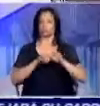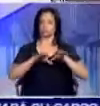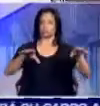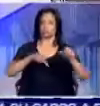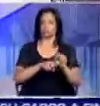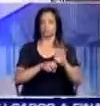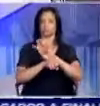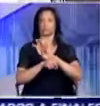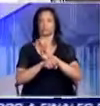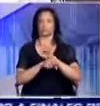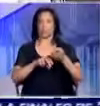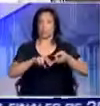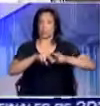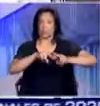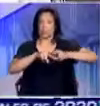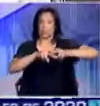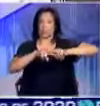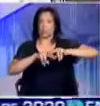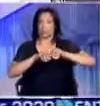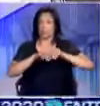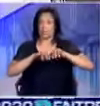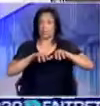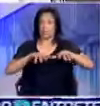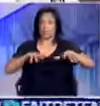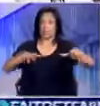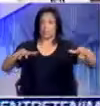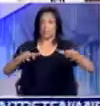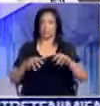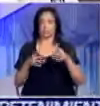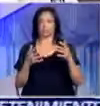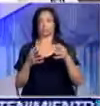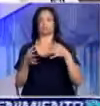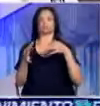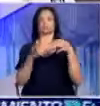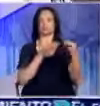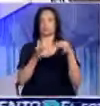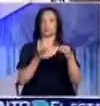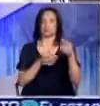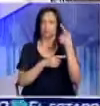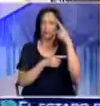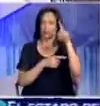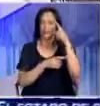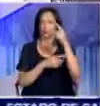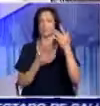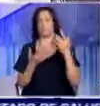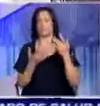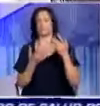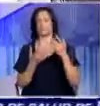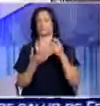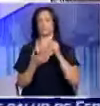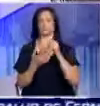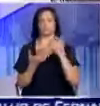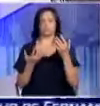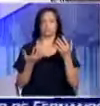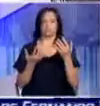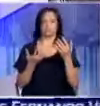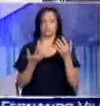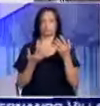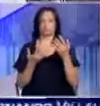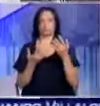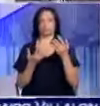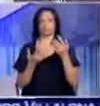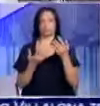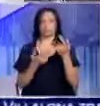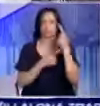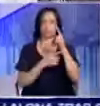siga subiendo hago el comentario para que no nos dejemos llevar de que esta es